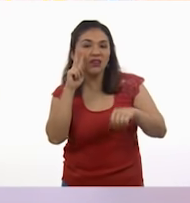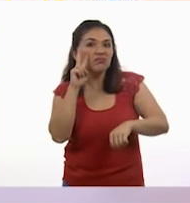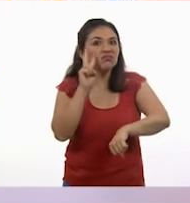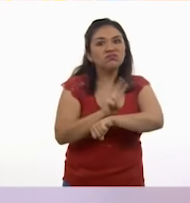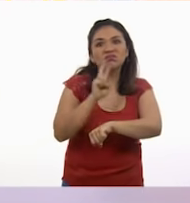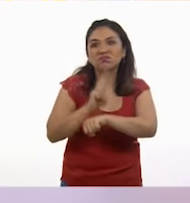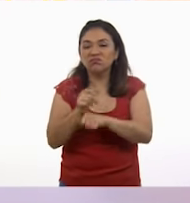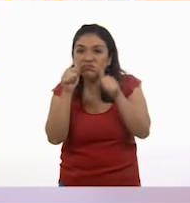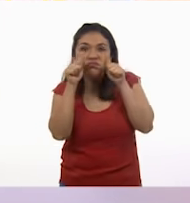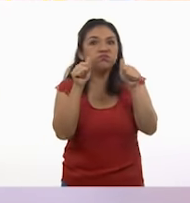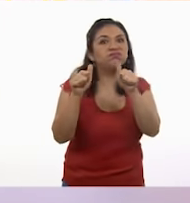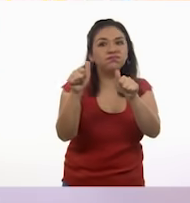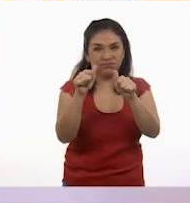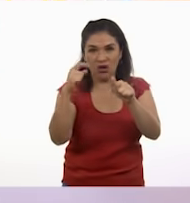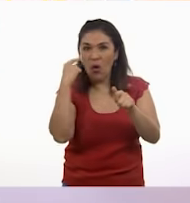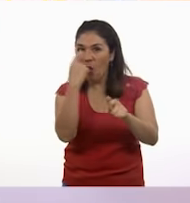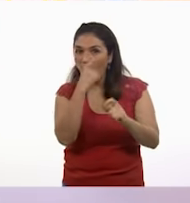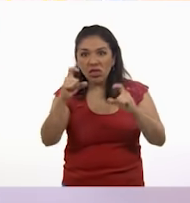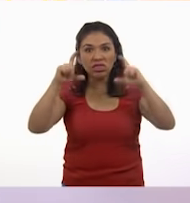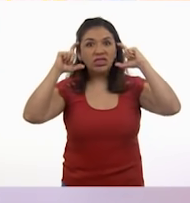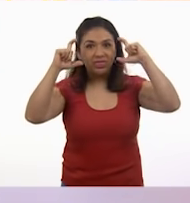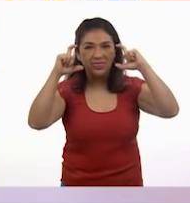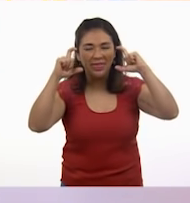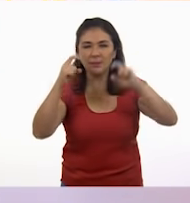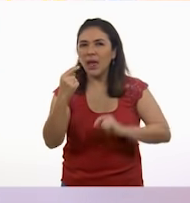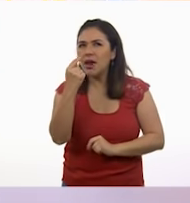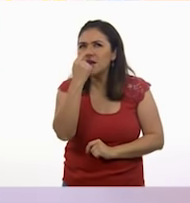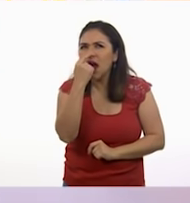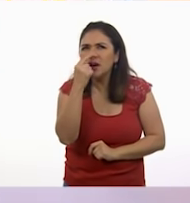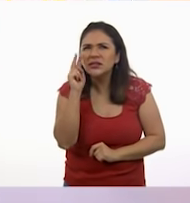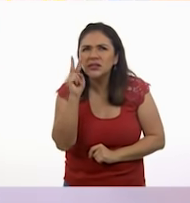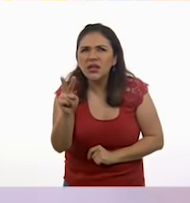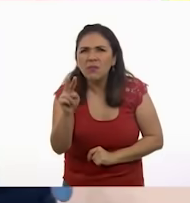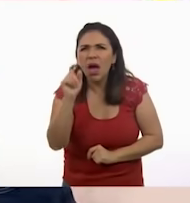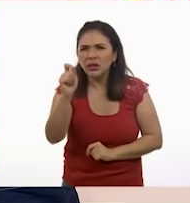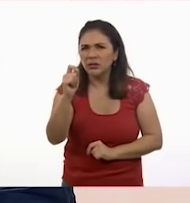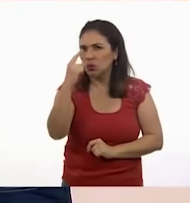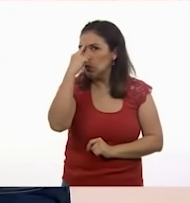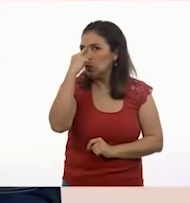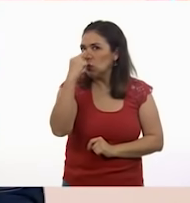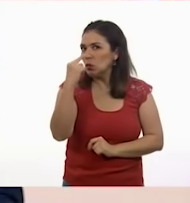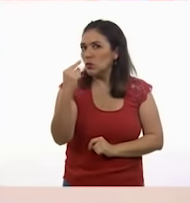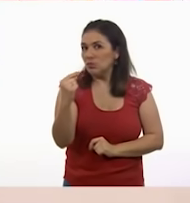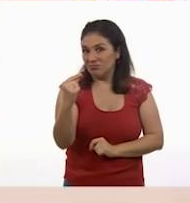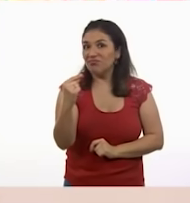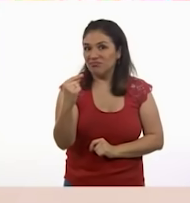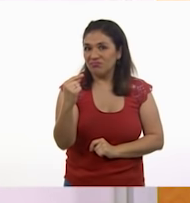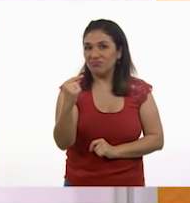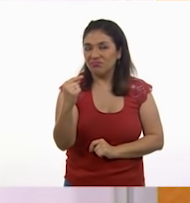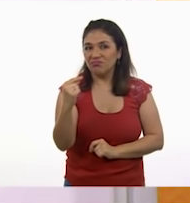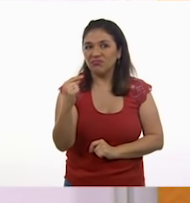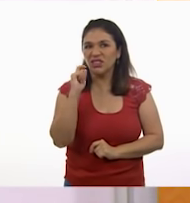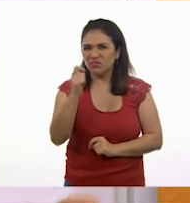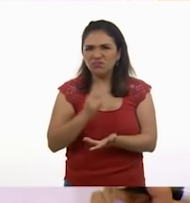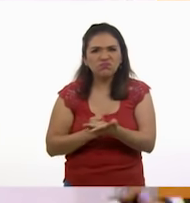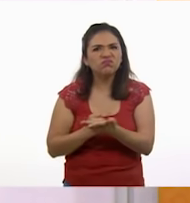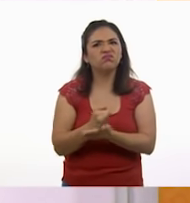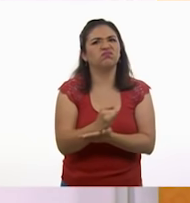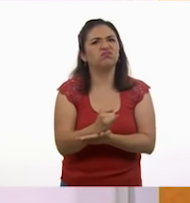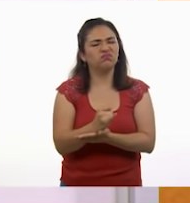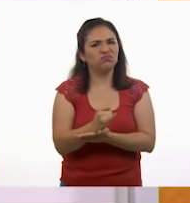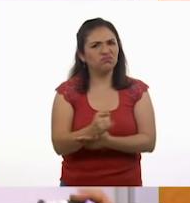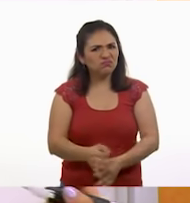gustará que para alierta ojos grande esos se van a leer tener tu nariz la veo larga recta alerta determinación